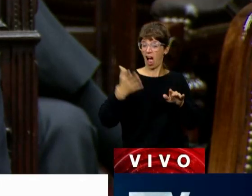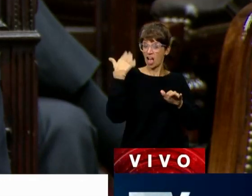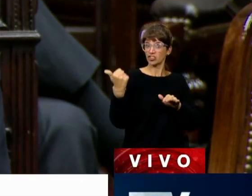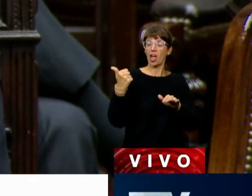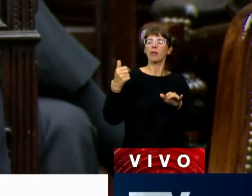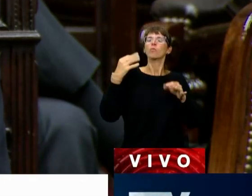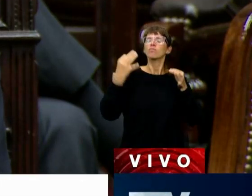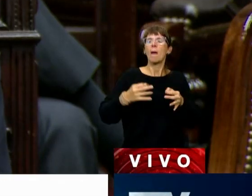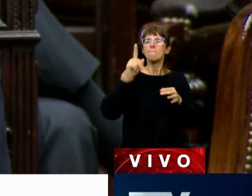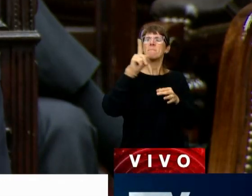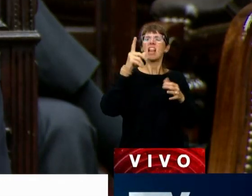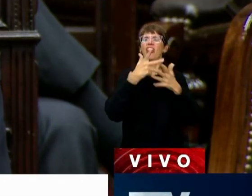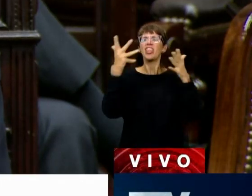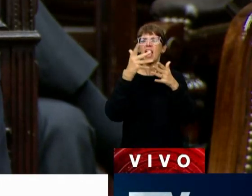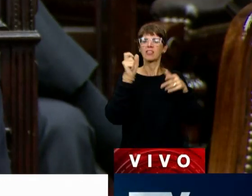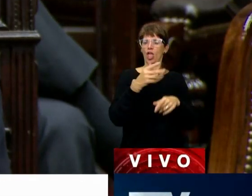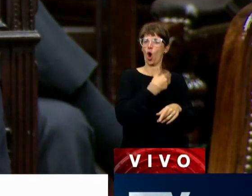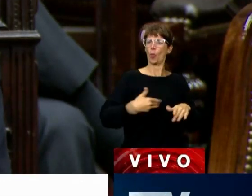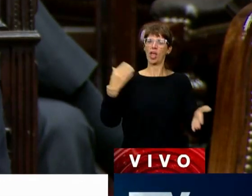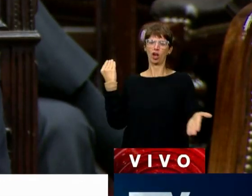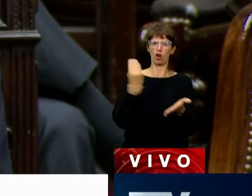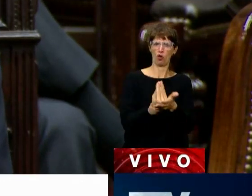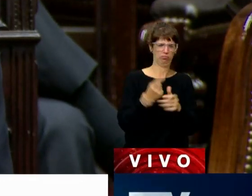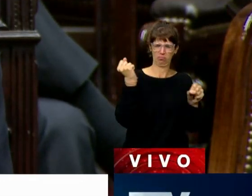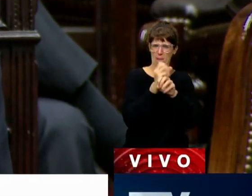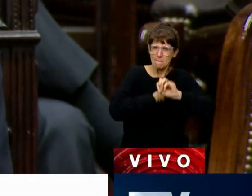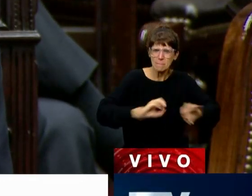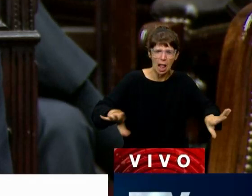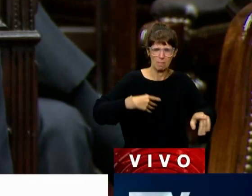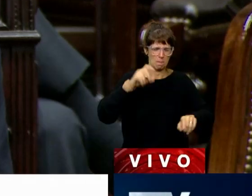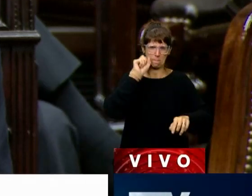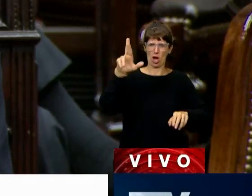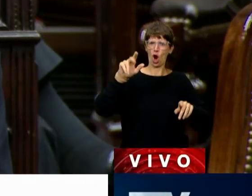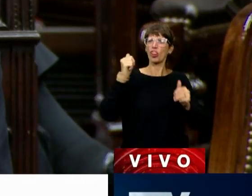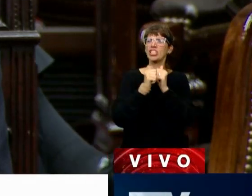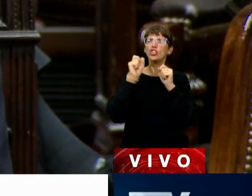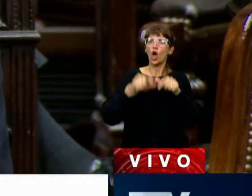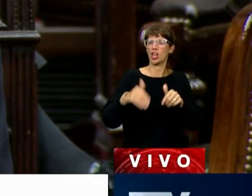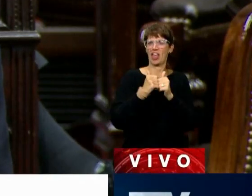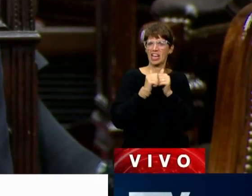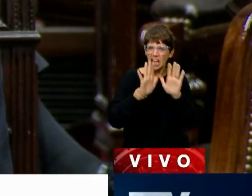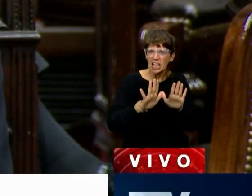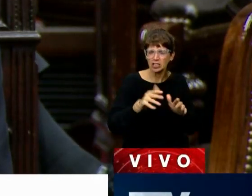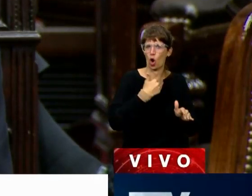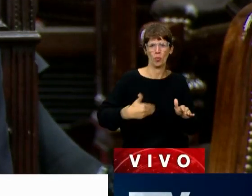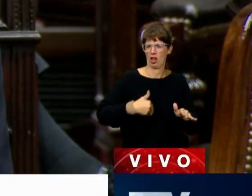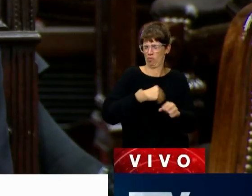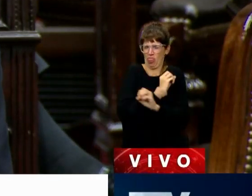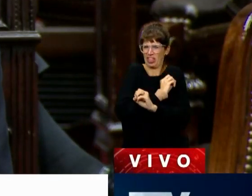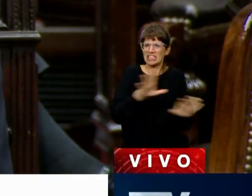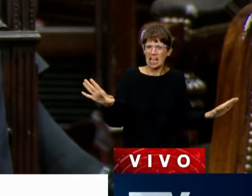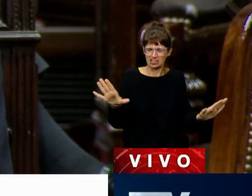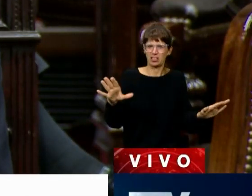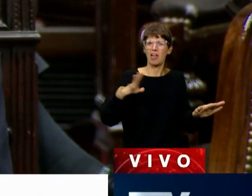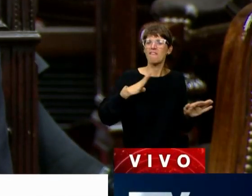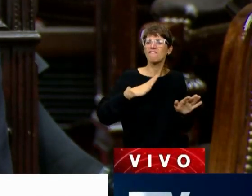gobierno, ineficiente, en mi opinión uno de los peores de nuestra historia. Restan 450 días para cambiar esta